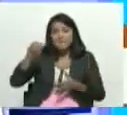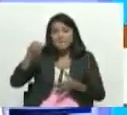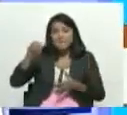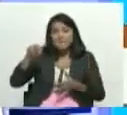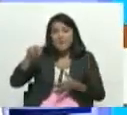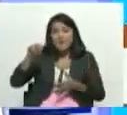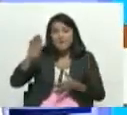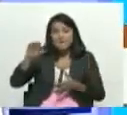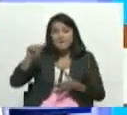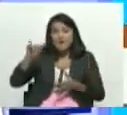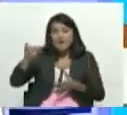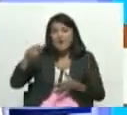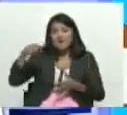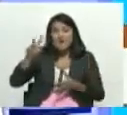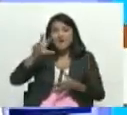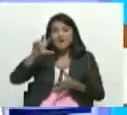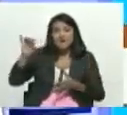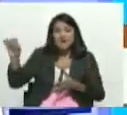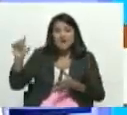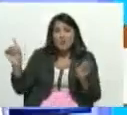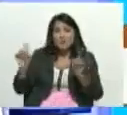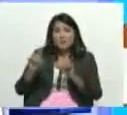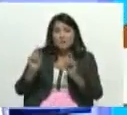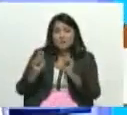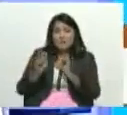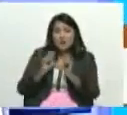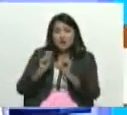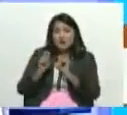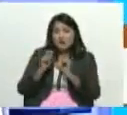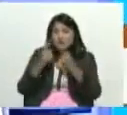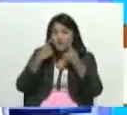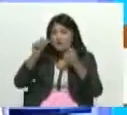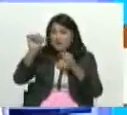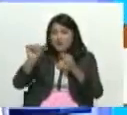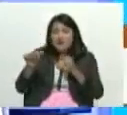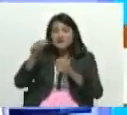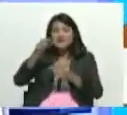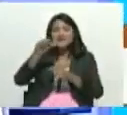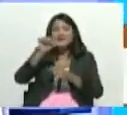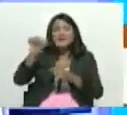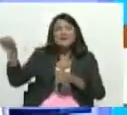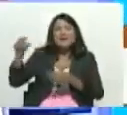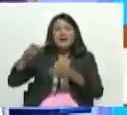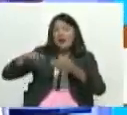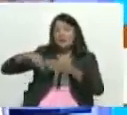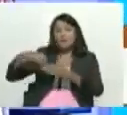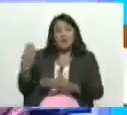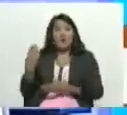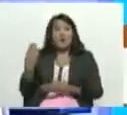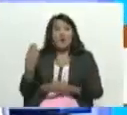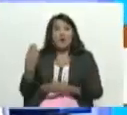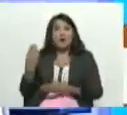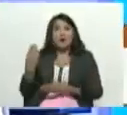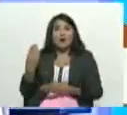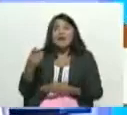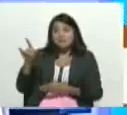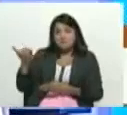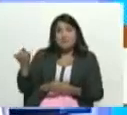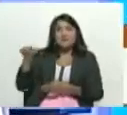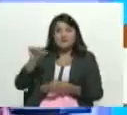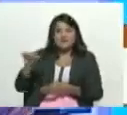estaban allí para hacer coberturas sobre la semana de la moda los agricultores durante esta semana